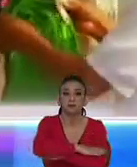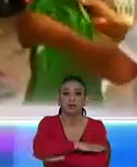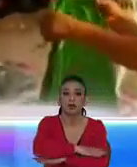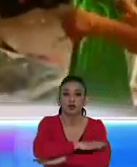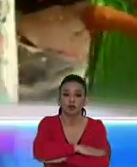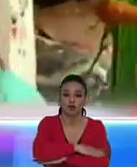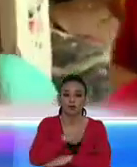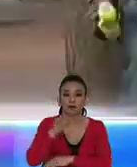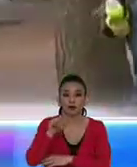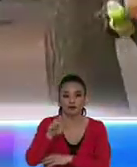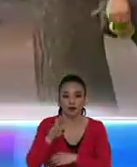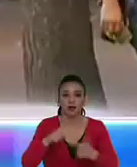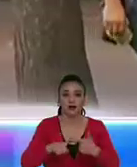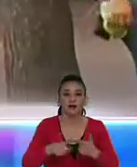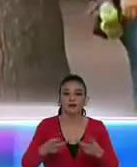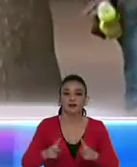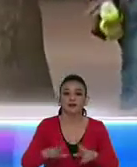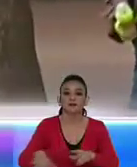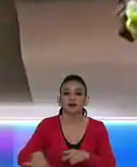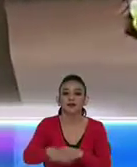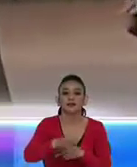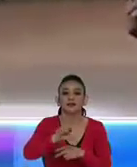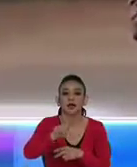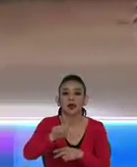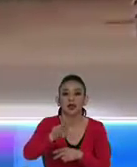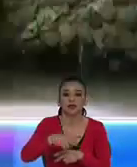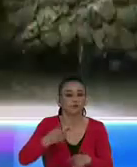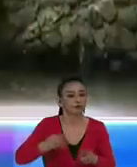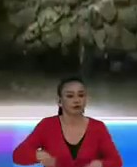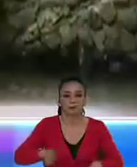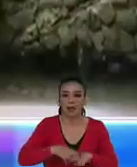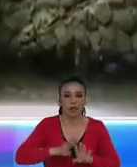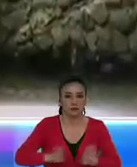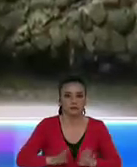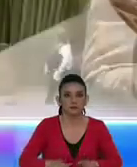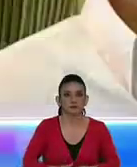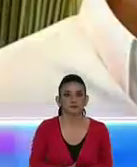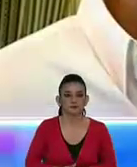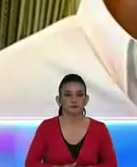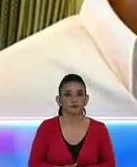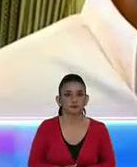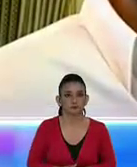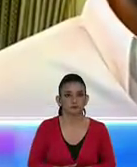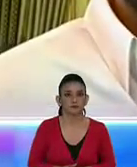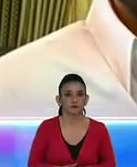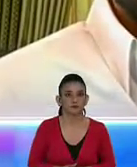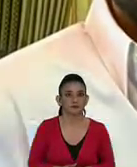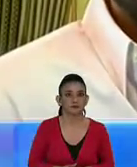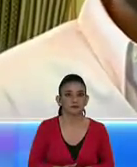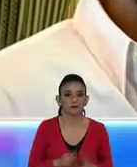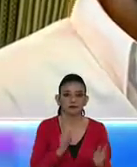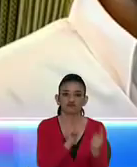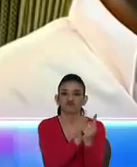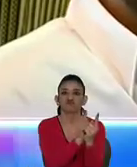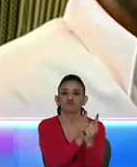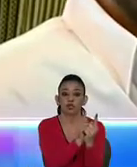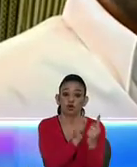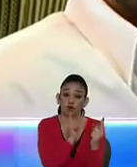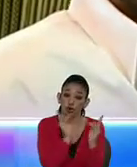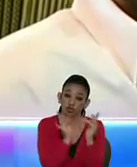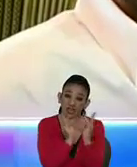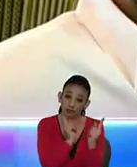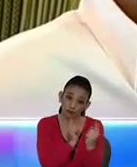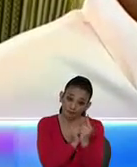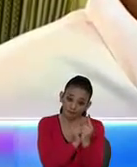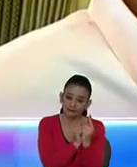en el del Estero Salado, serán normales en todos sus ámbitos. Evitar contactos cercanos con las personas, pero